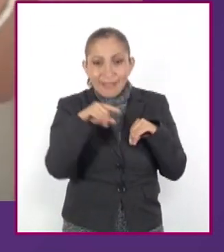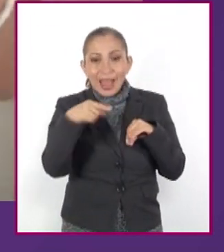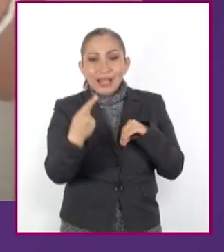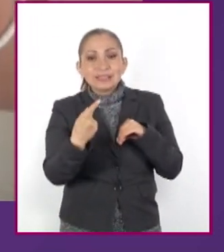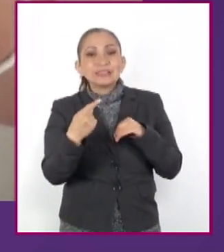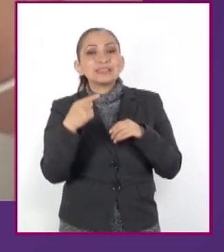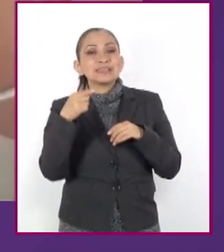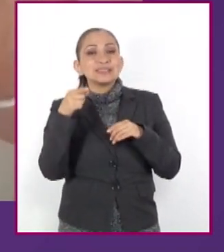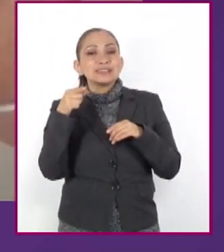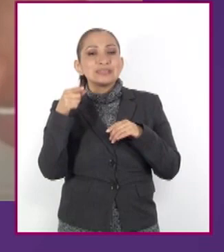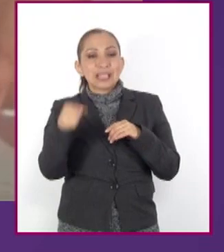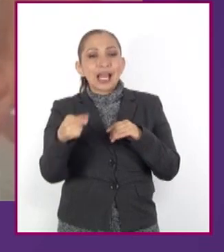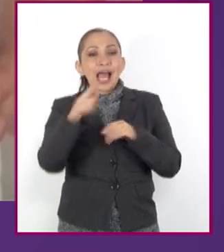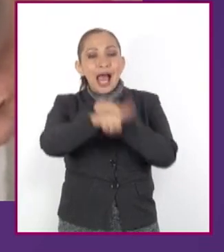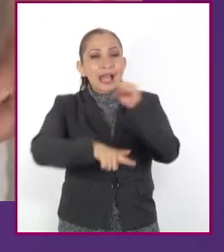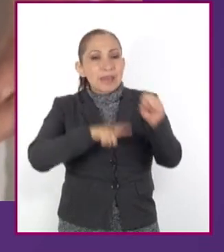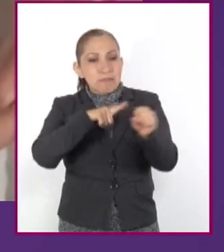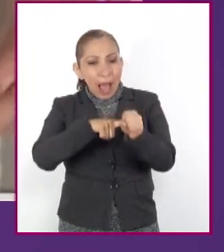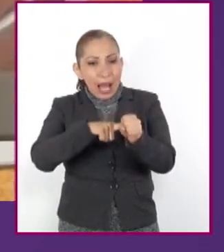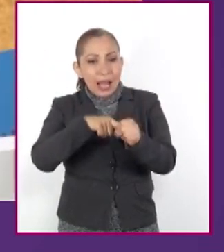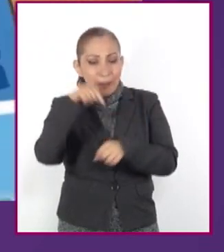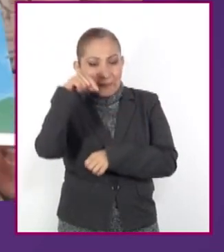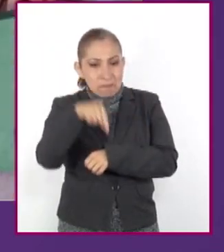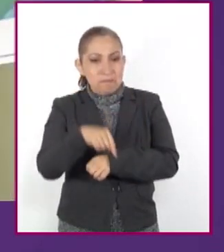sobre los animales.